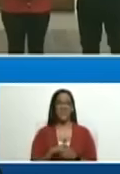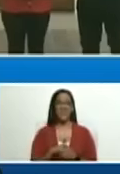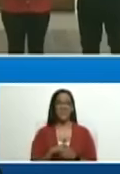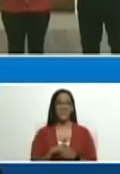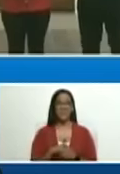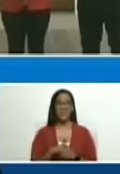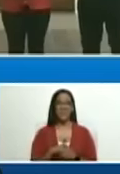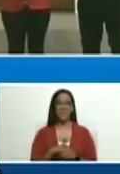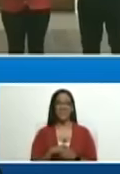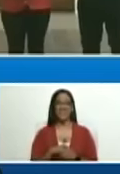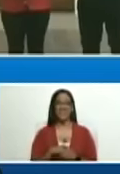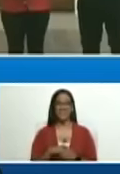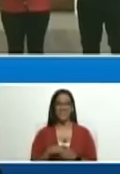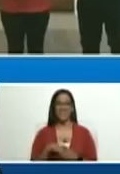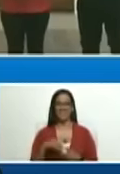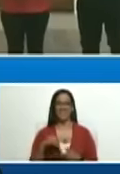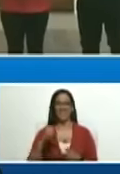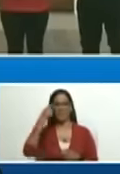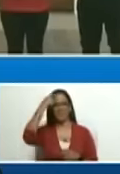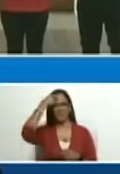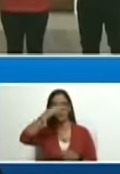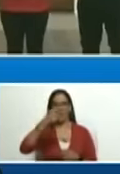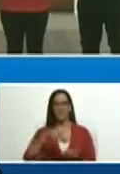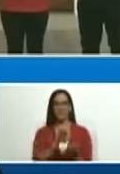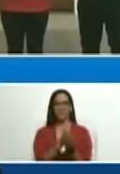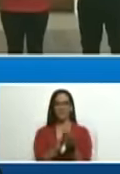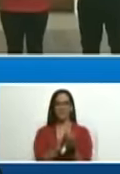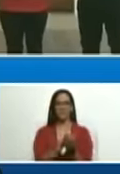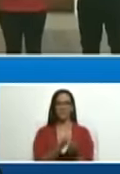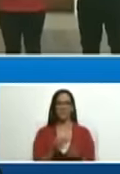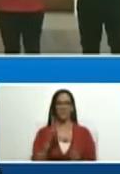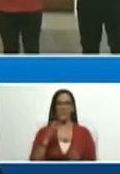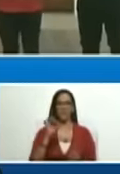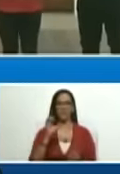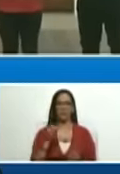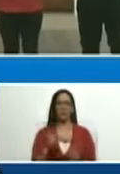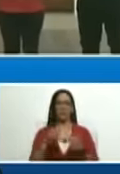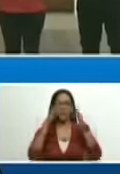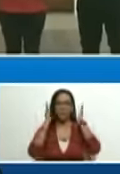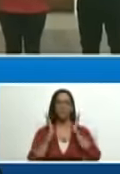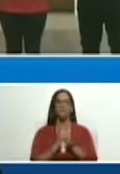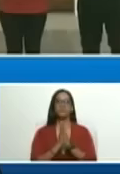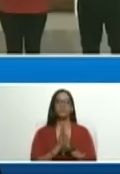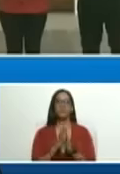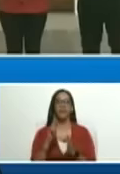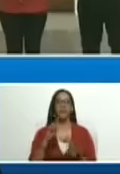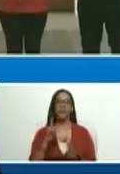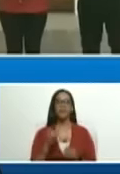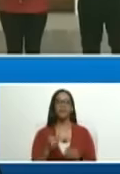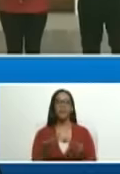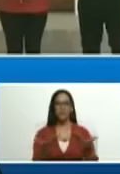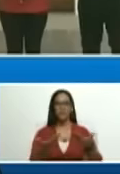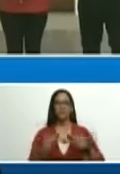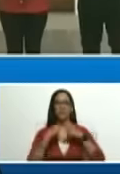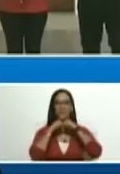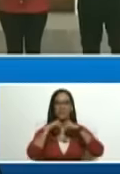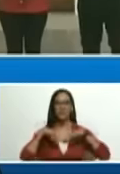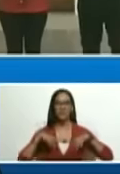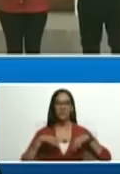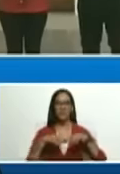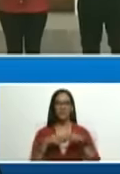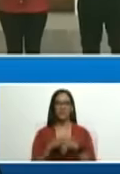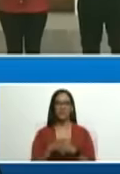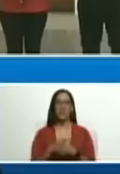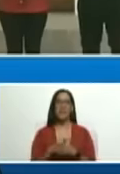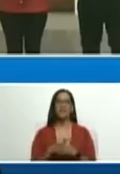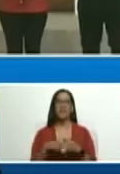pueblo de Margarita, al pueblo del Valle del Espíritu Santo. Y que la Virgen del Valle nos colme de bendiciones, de